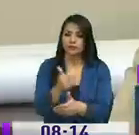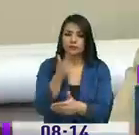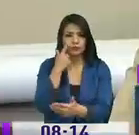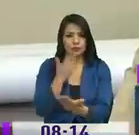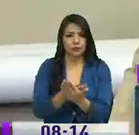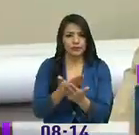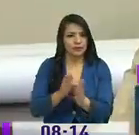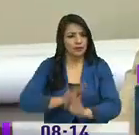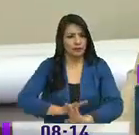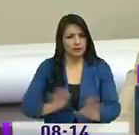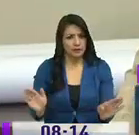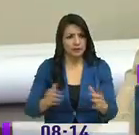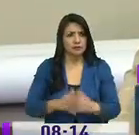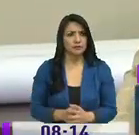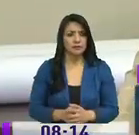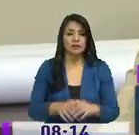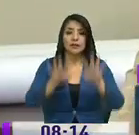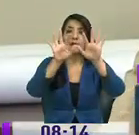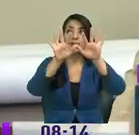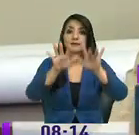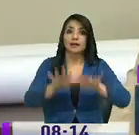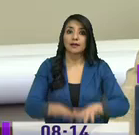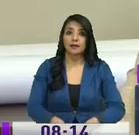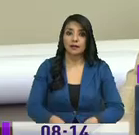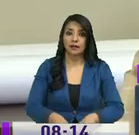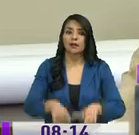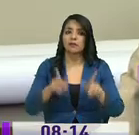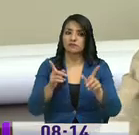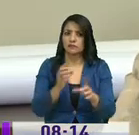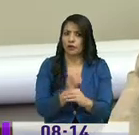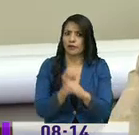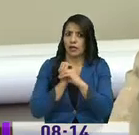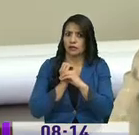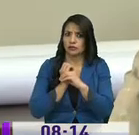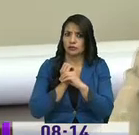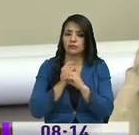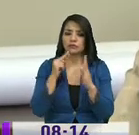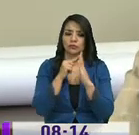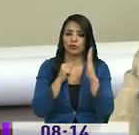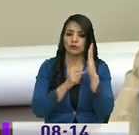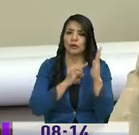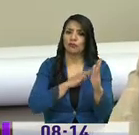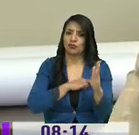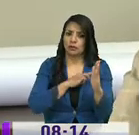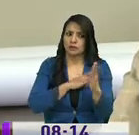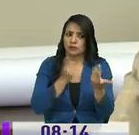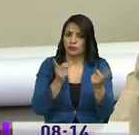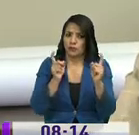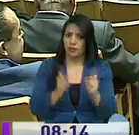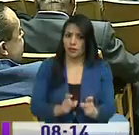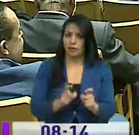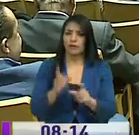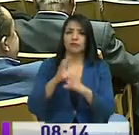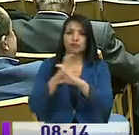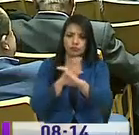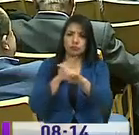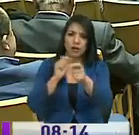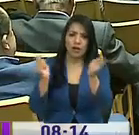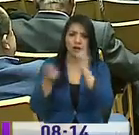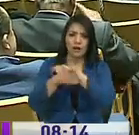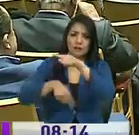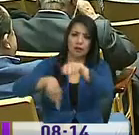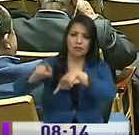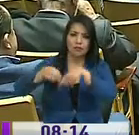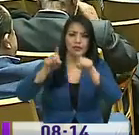prueba. Es la obligación de la Secretaría, de acuerdo a lo que mandan las ordenanzas, el regularizar estas rutas. Otro aspecto que se